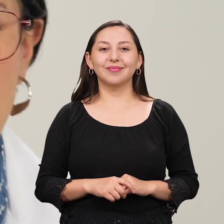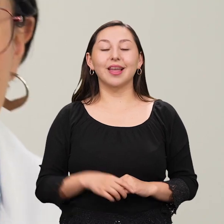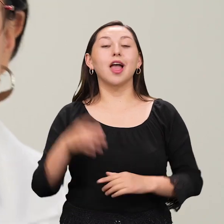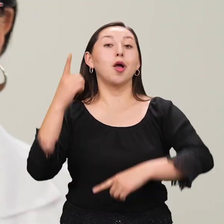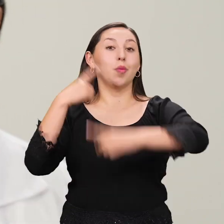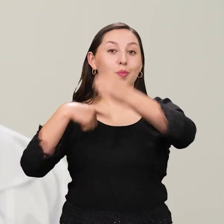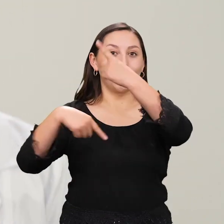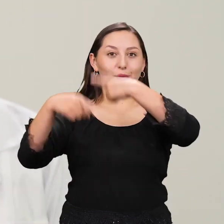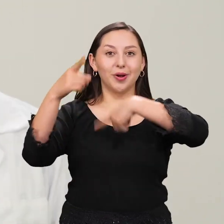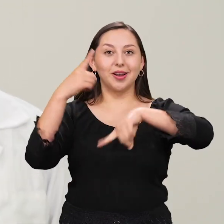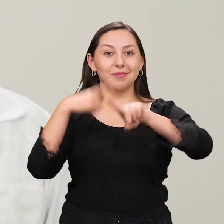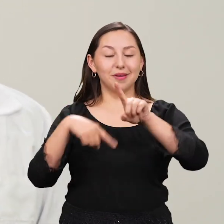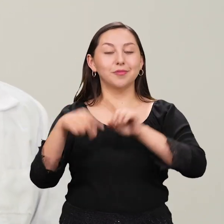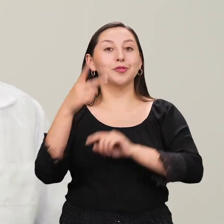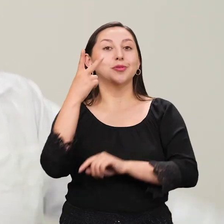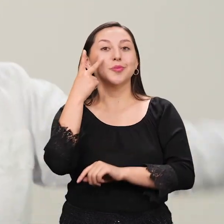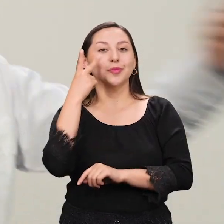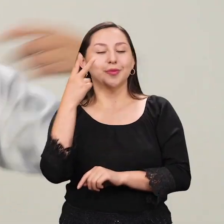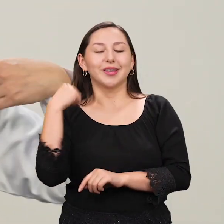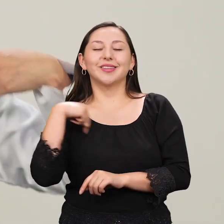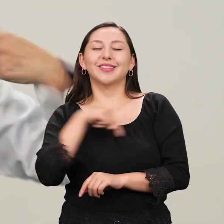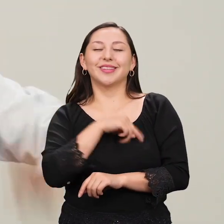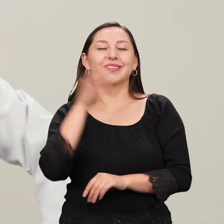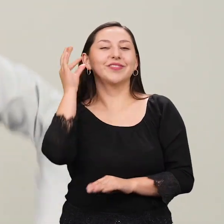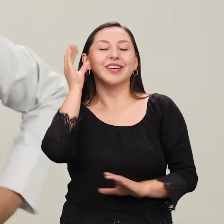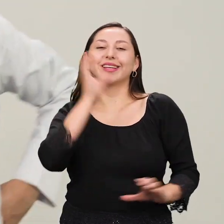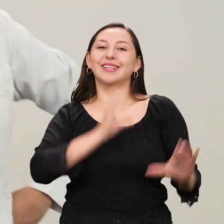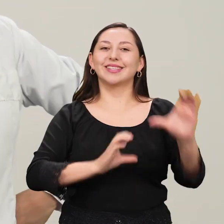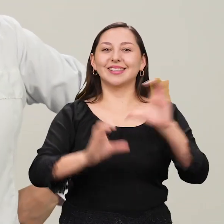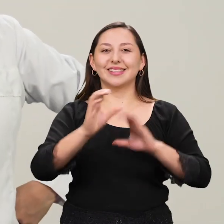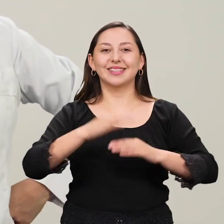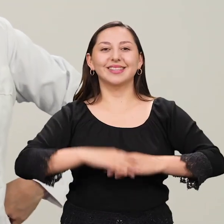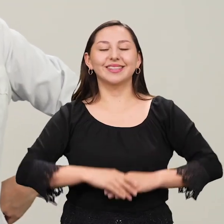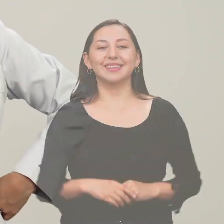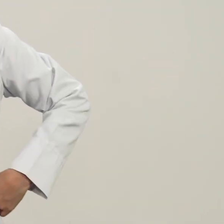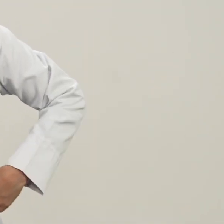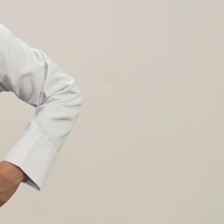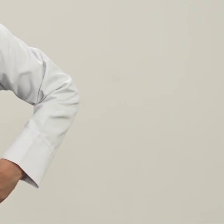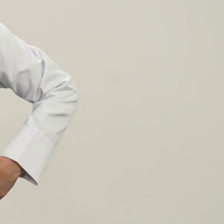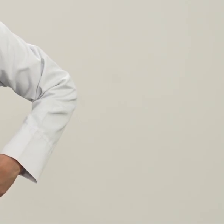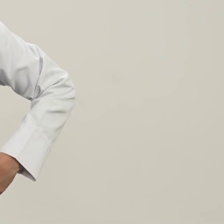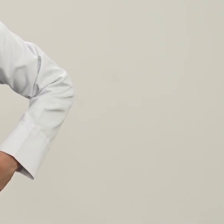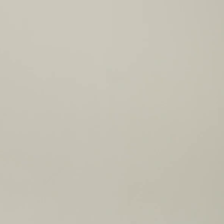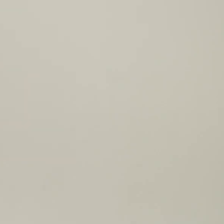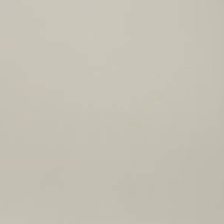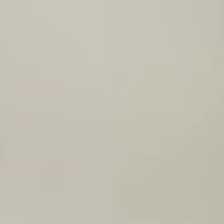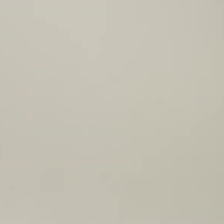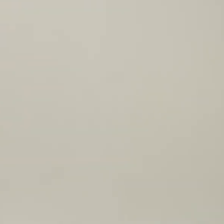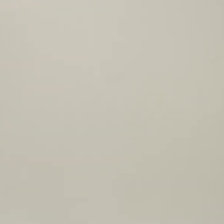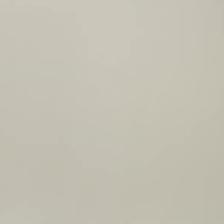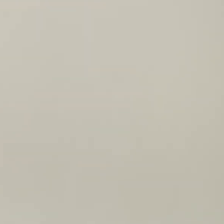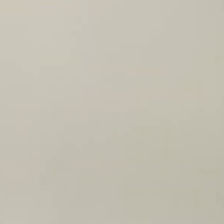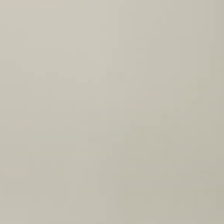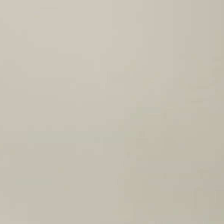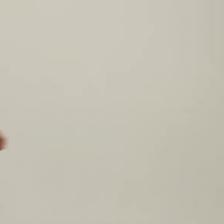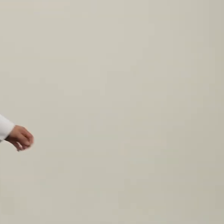En breve volveremos con Natalia Angulo en Somos Mujeres y Hacemos Ciencia.